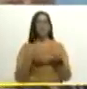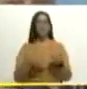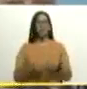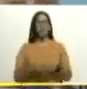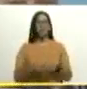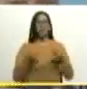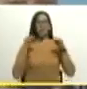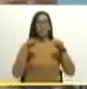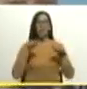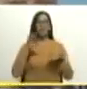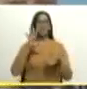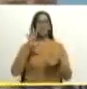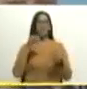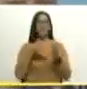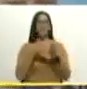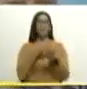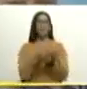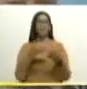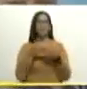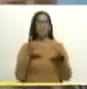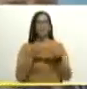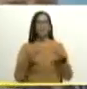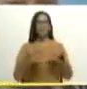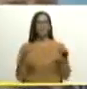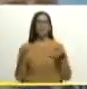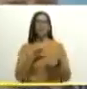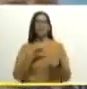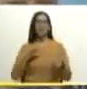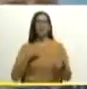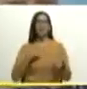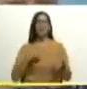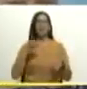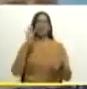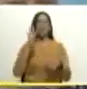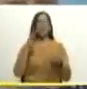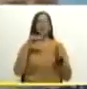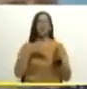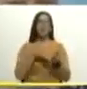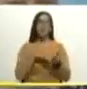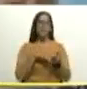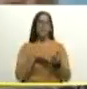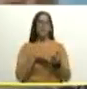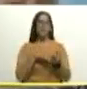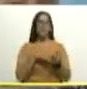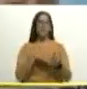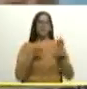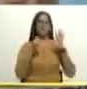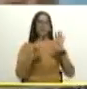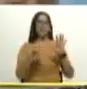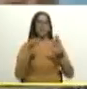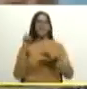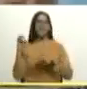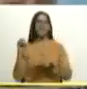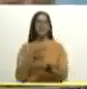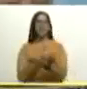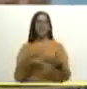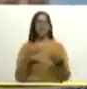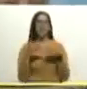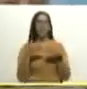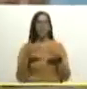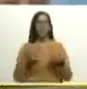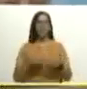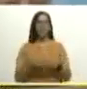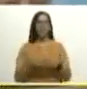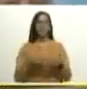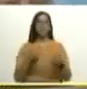de esos 5 mil millones de dólares, el sector privado ha puesto 4 mil 600 millones de dólares.